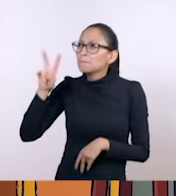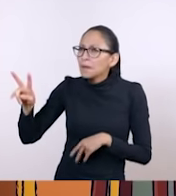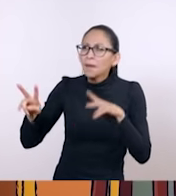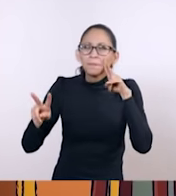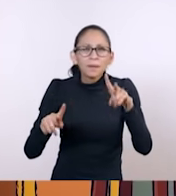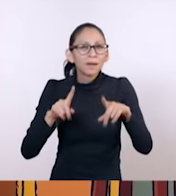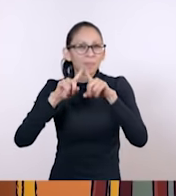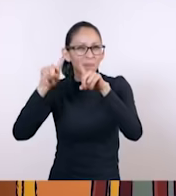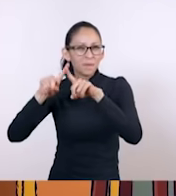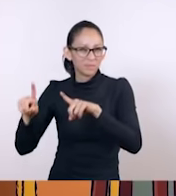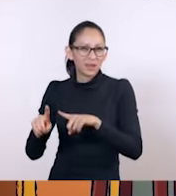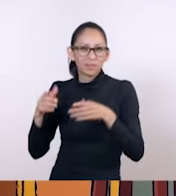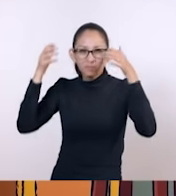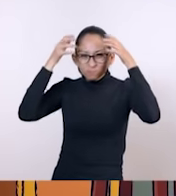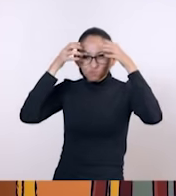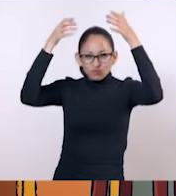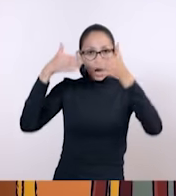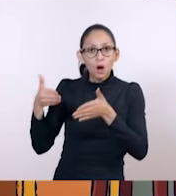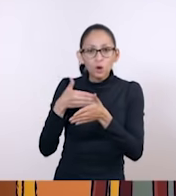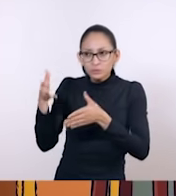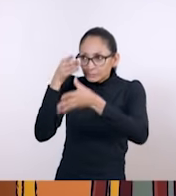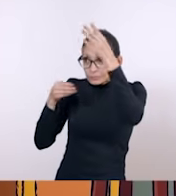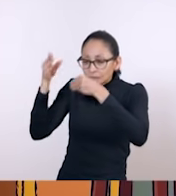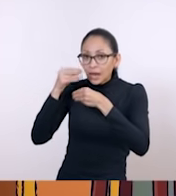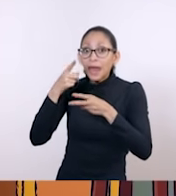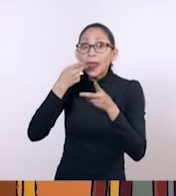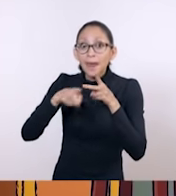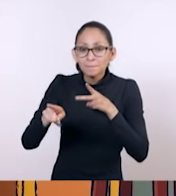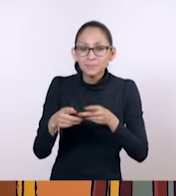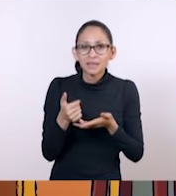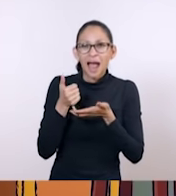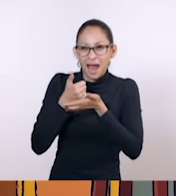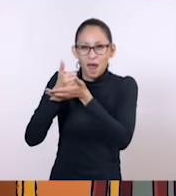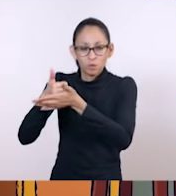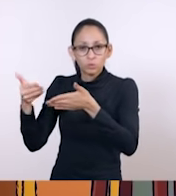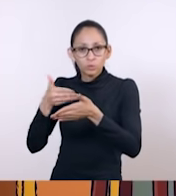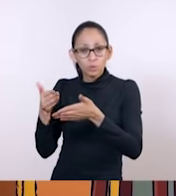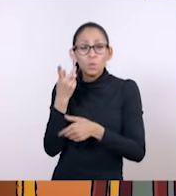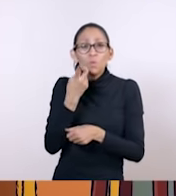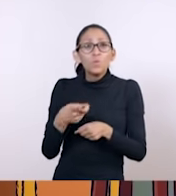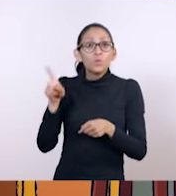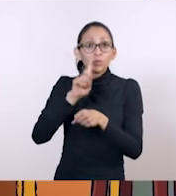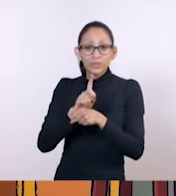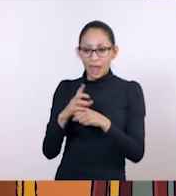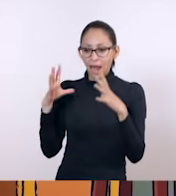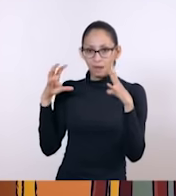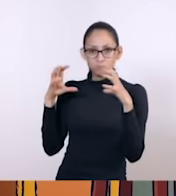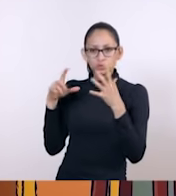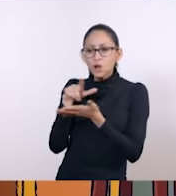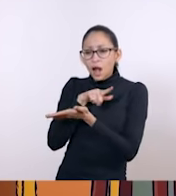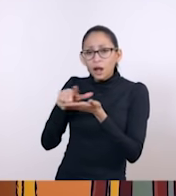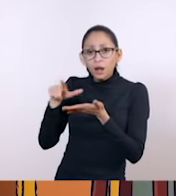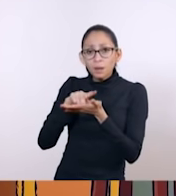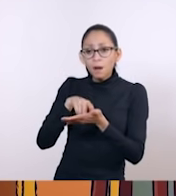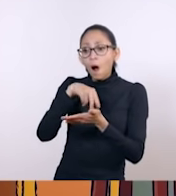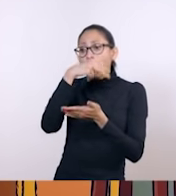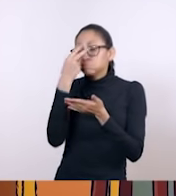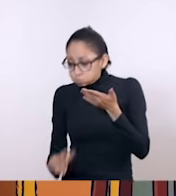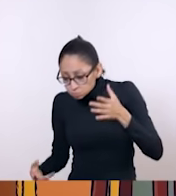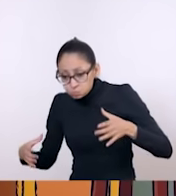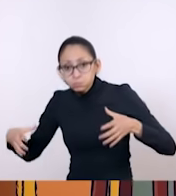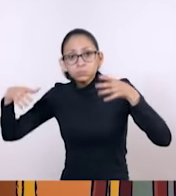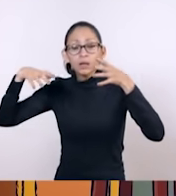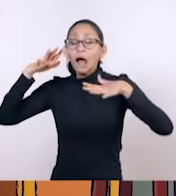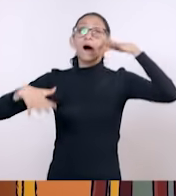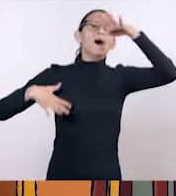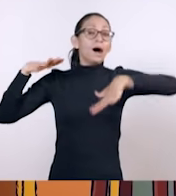programas de cocina. Quería ser chef y empezó como ayudante de cocina, pero alguna vez nada más tratando de desinfectar la lechuga, se cayó